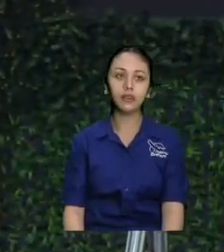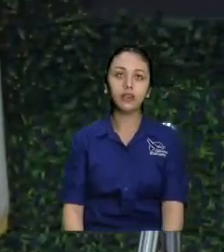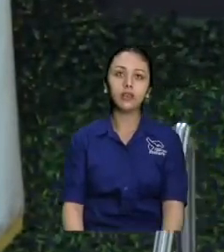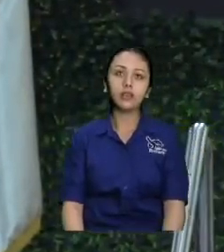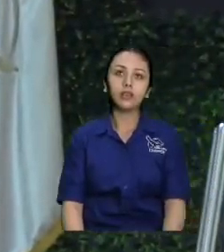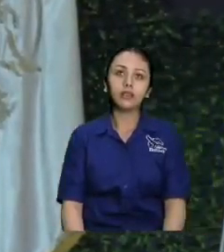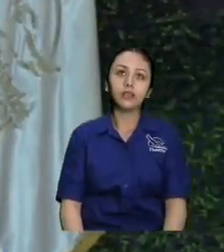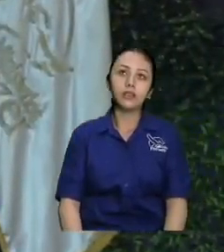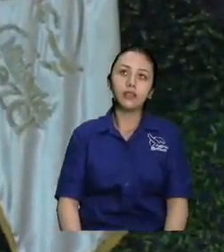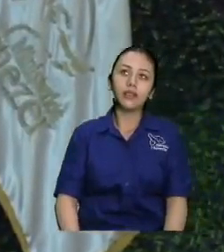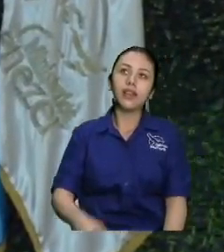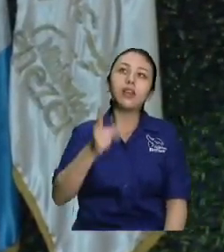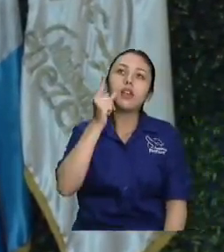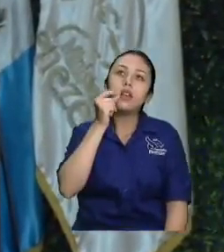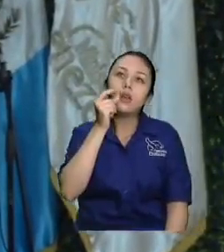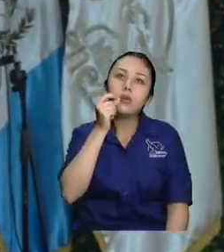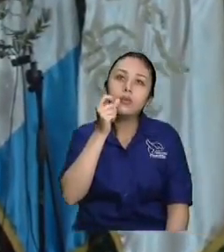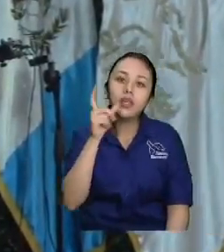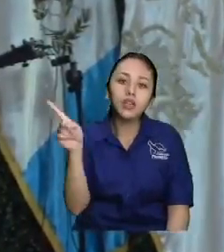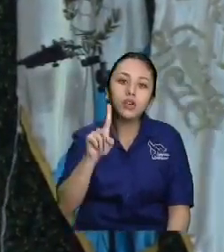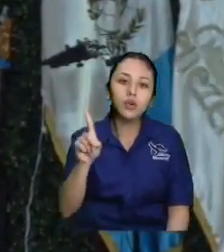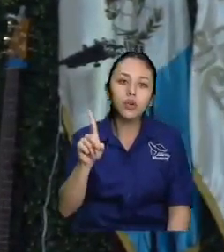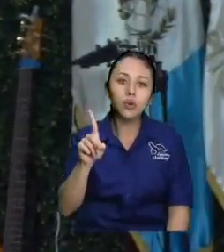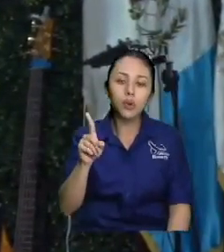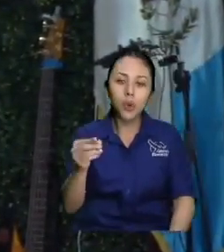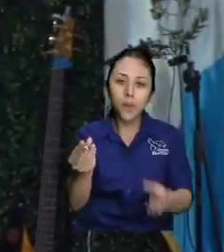No tan estricto, hermano.